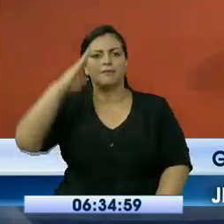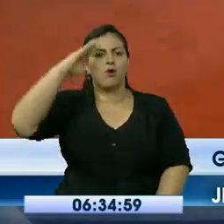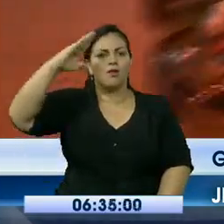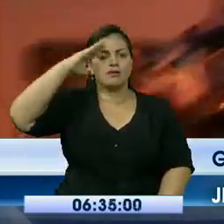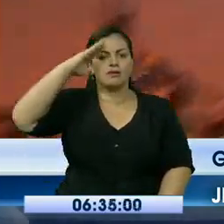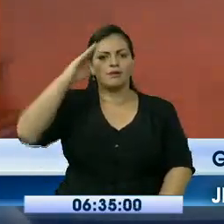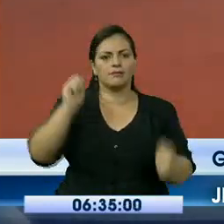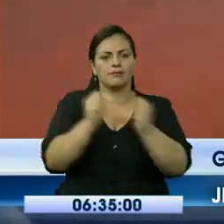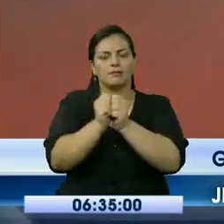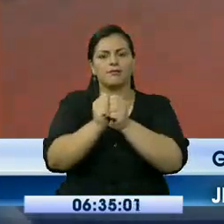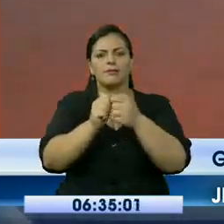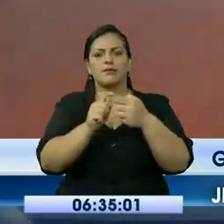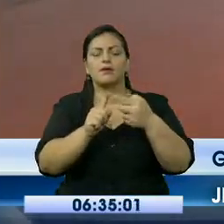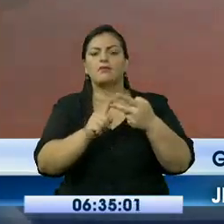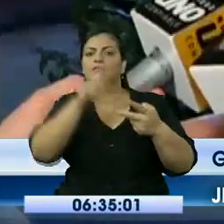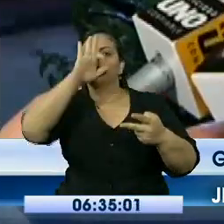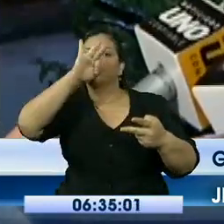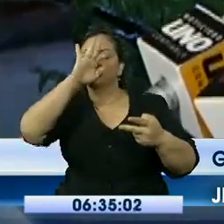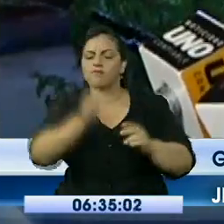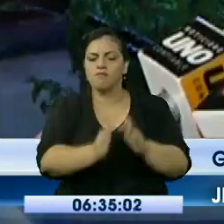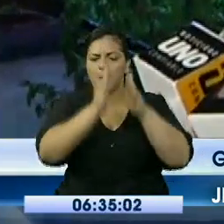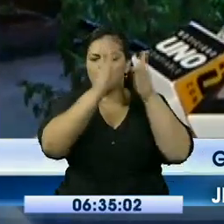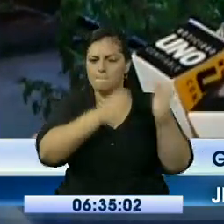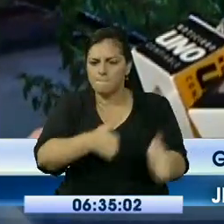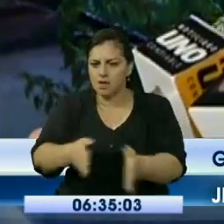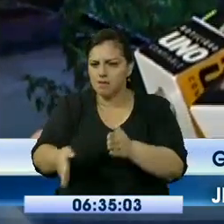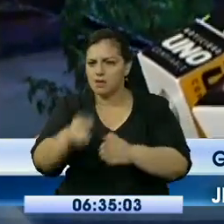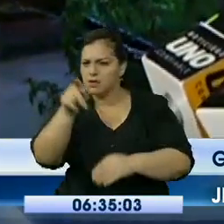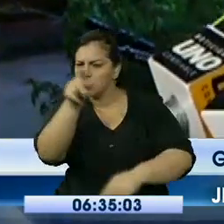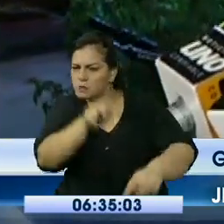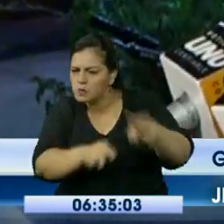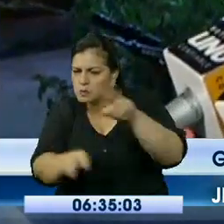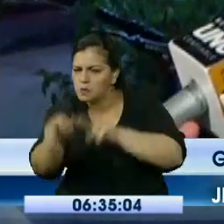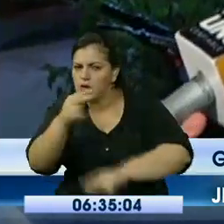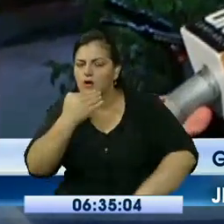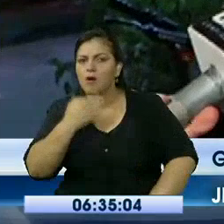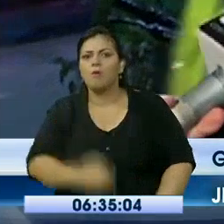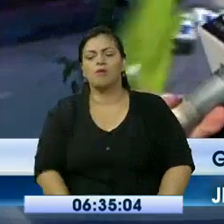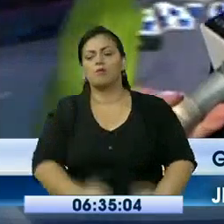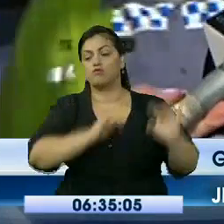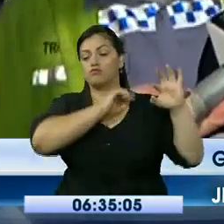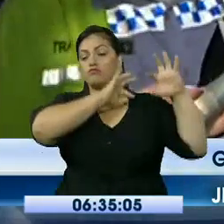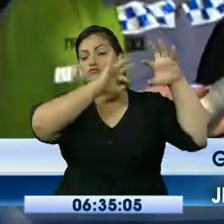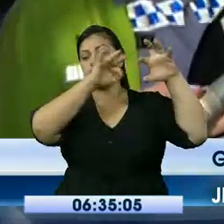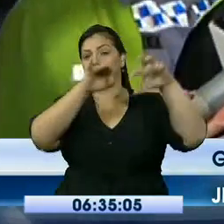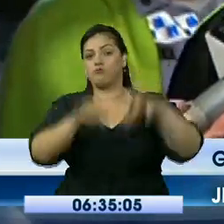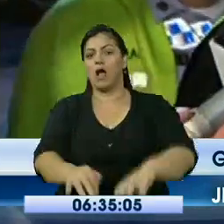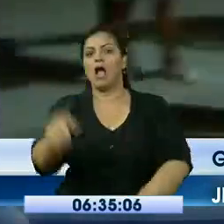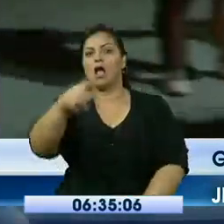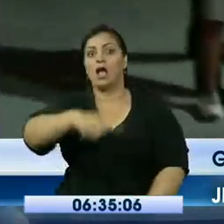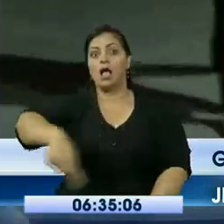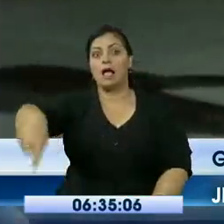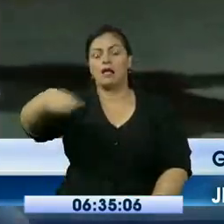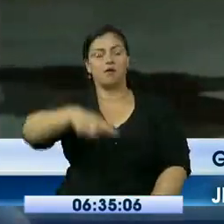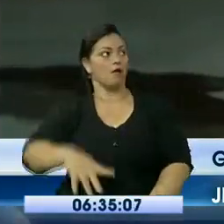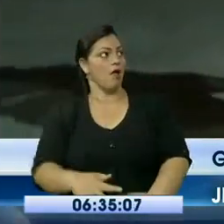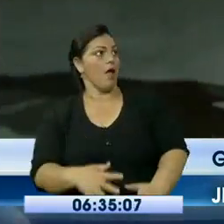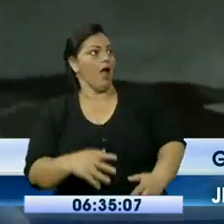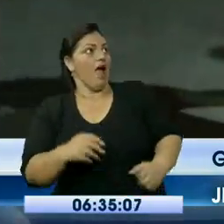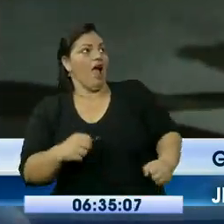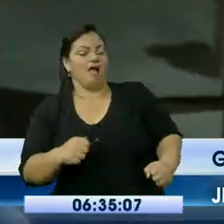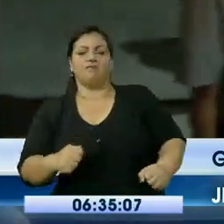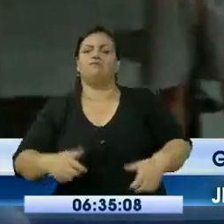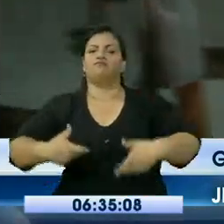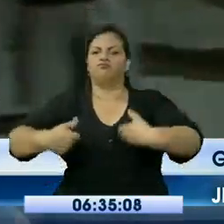Parque, y cogimos pues, lógicamente a los motociclistas compitiendo en este sector.